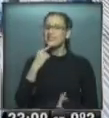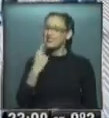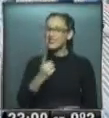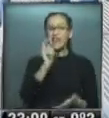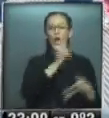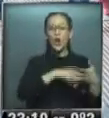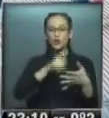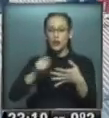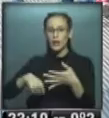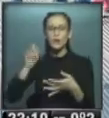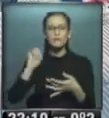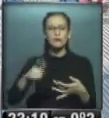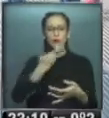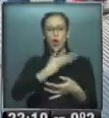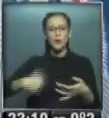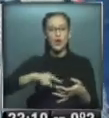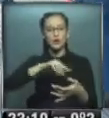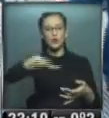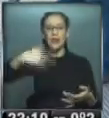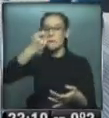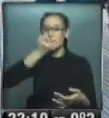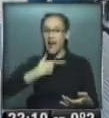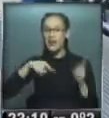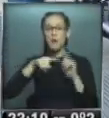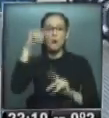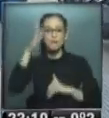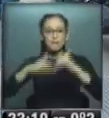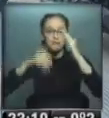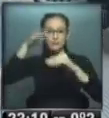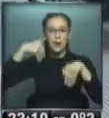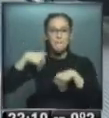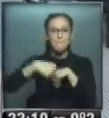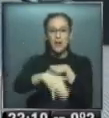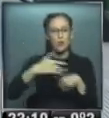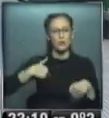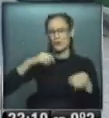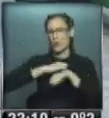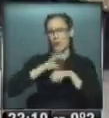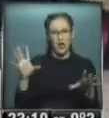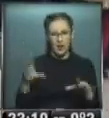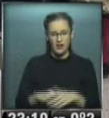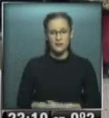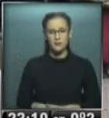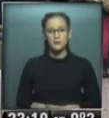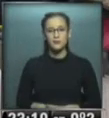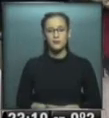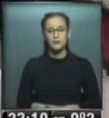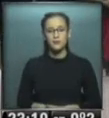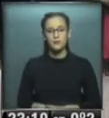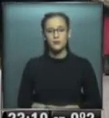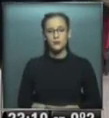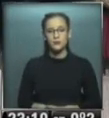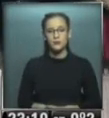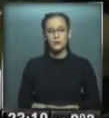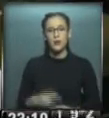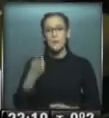contrataciones realizadas por el gobierno porteño para la construcción del Metrobús son de una desprolijidad profunda. Y lejos de los 115 millones